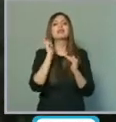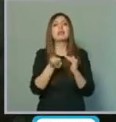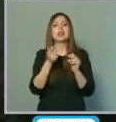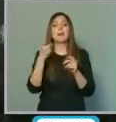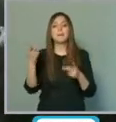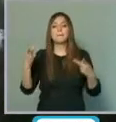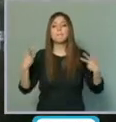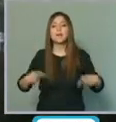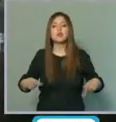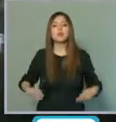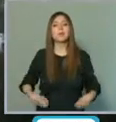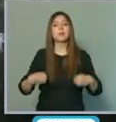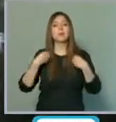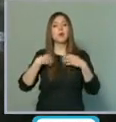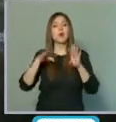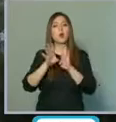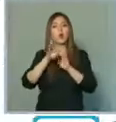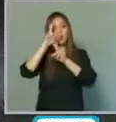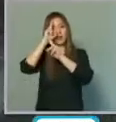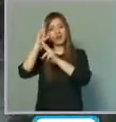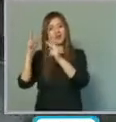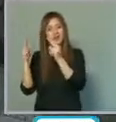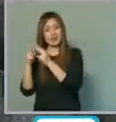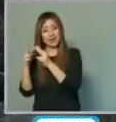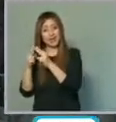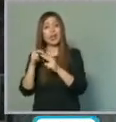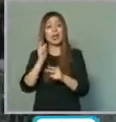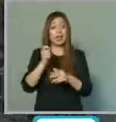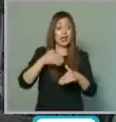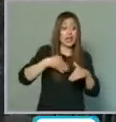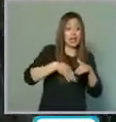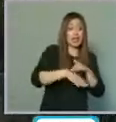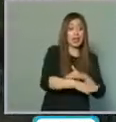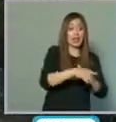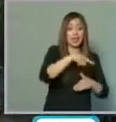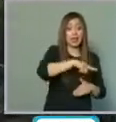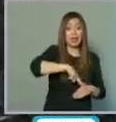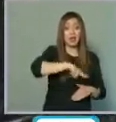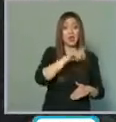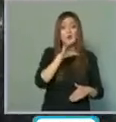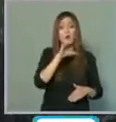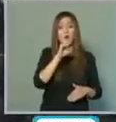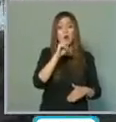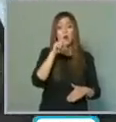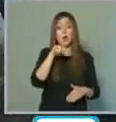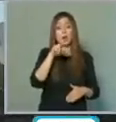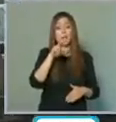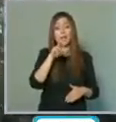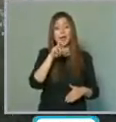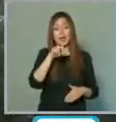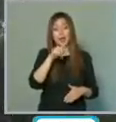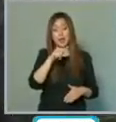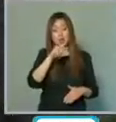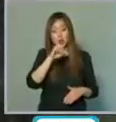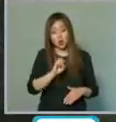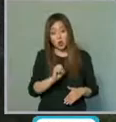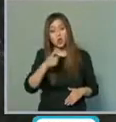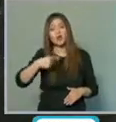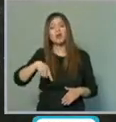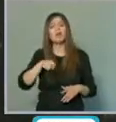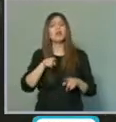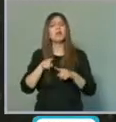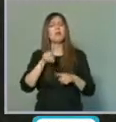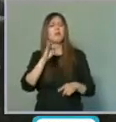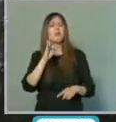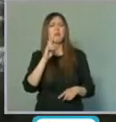religiosos. Aquí a la entrada está un convento, que es digamos de hermanos lefebrianos, parece